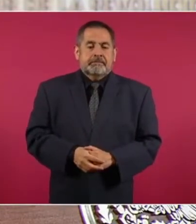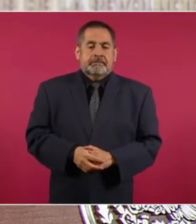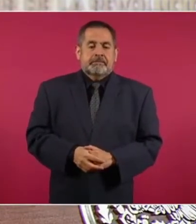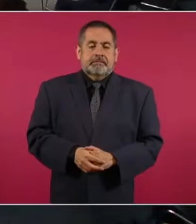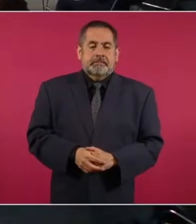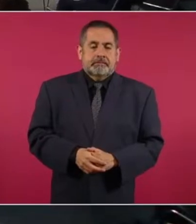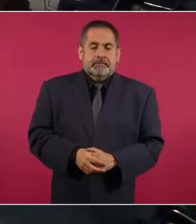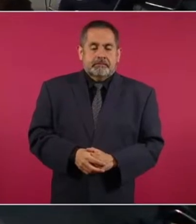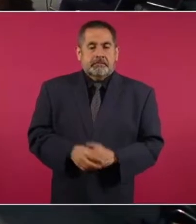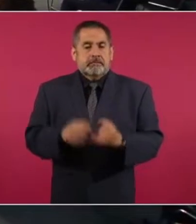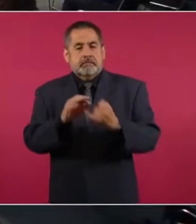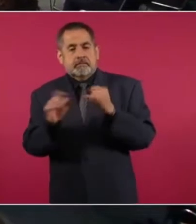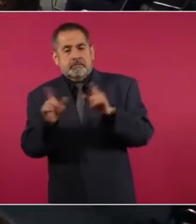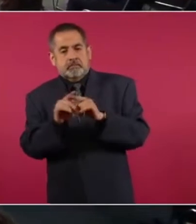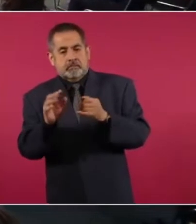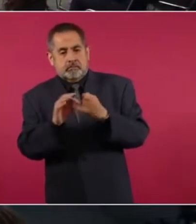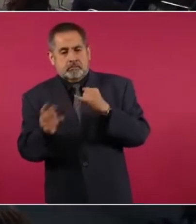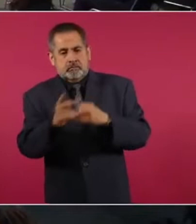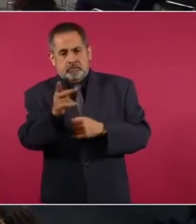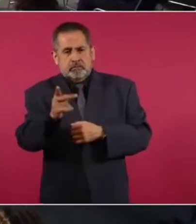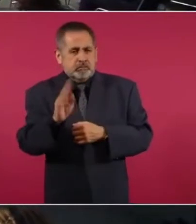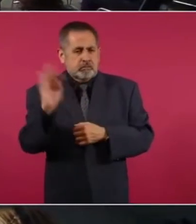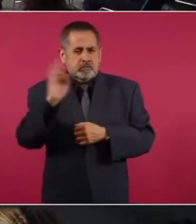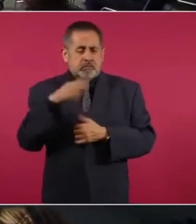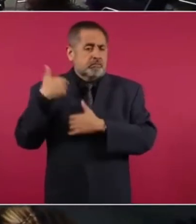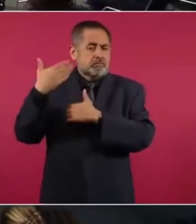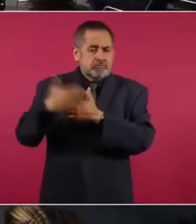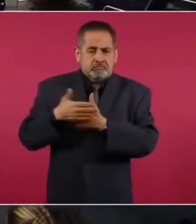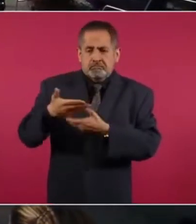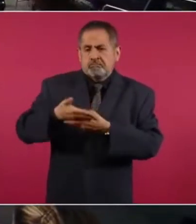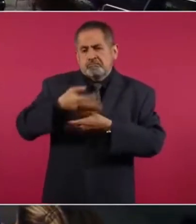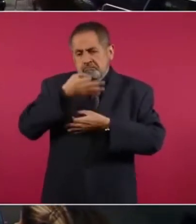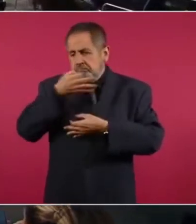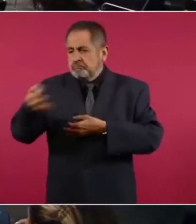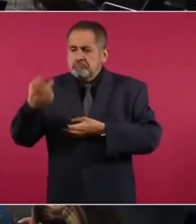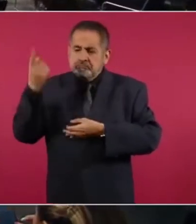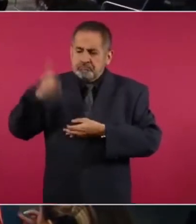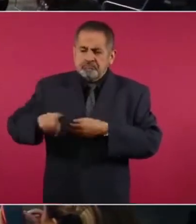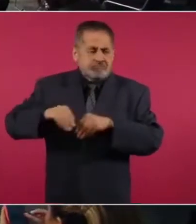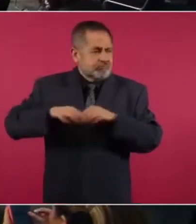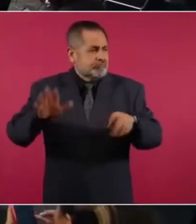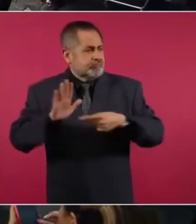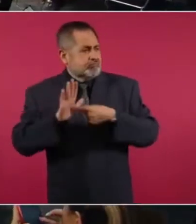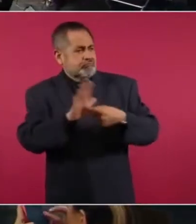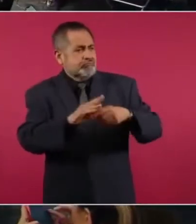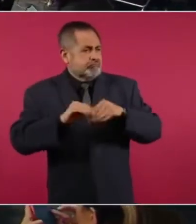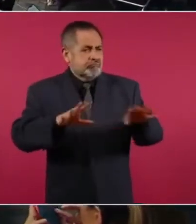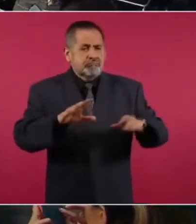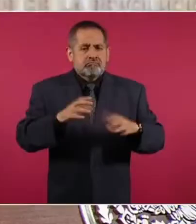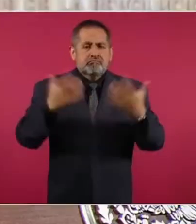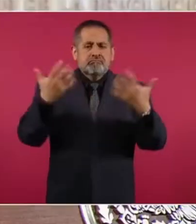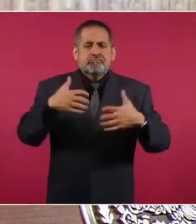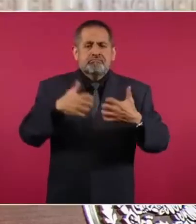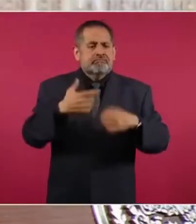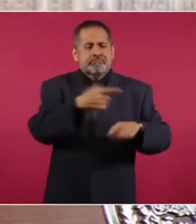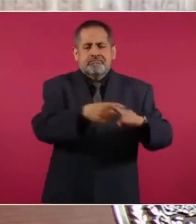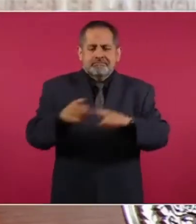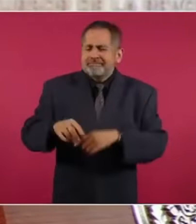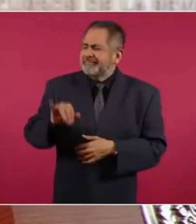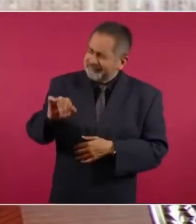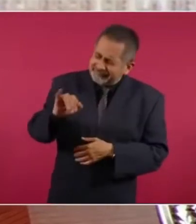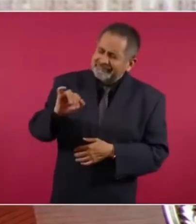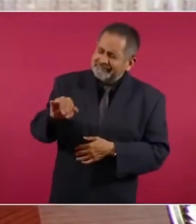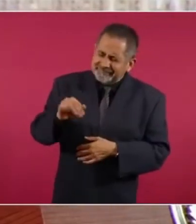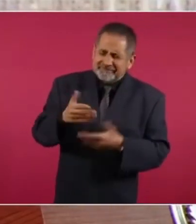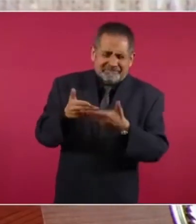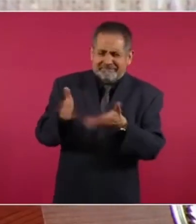Nada más para concretar, entonces podría emitir, no sé, un decreto, una instrucción para que las dependencias pero encargadas… todo el tiempo